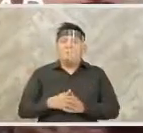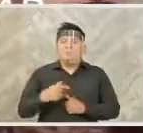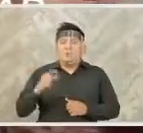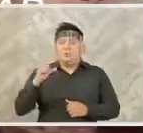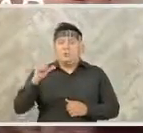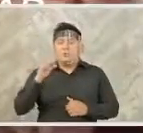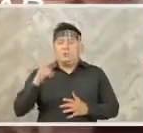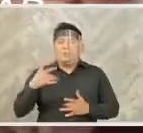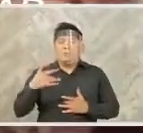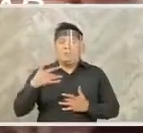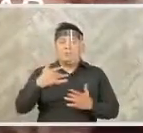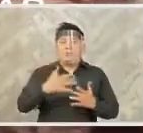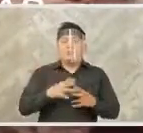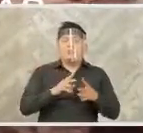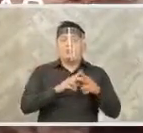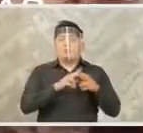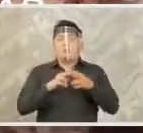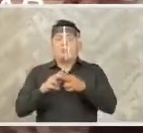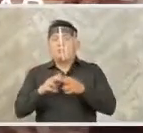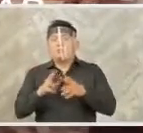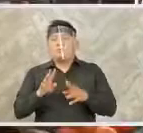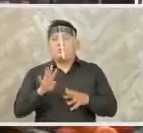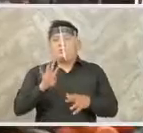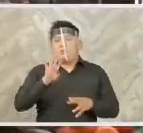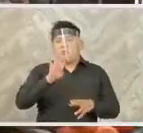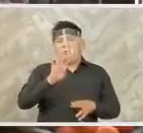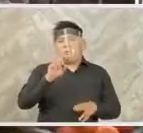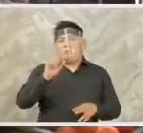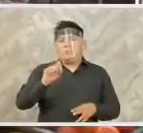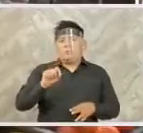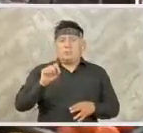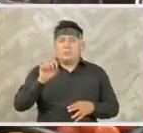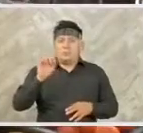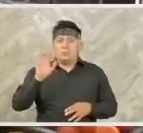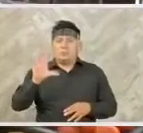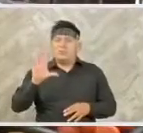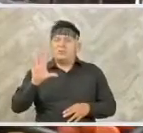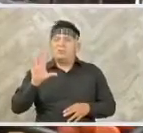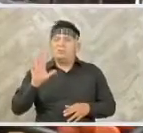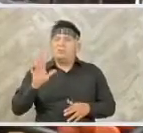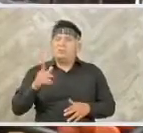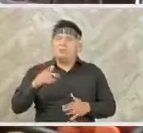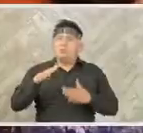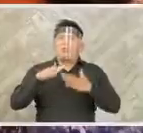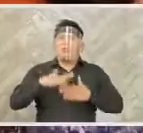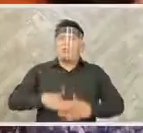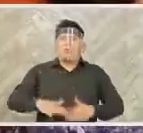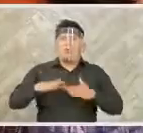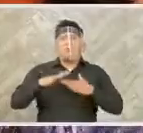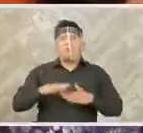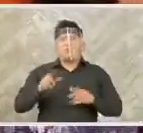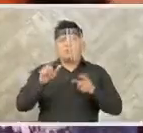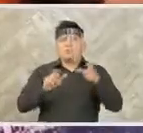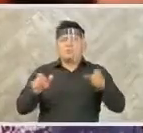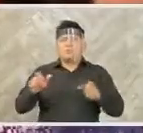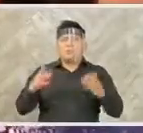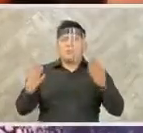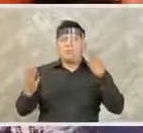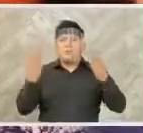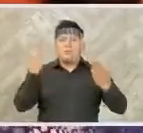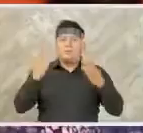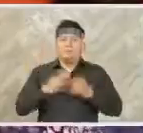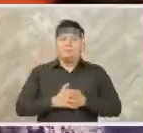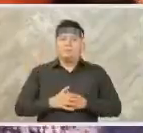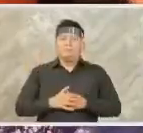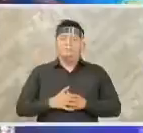compensar, estamos hablando de un crédito de 4 a 5 puntos de interés. Eso significa un alivio muy importante para nuestros campesinos y para toda la